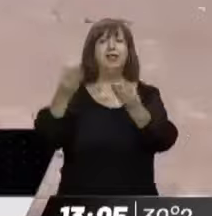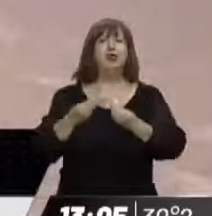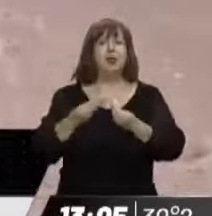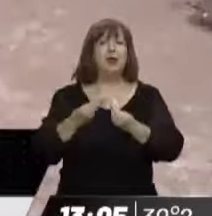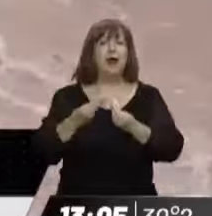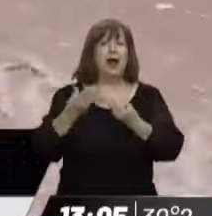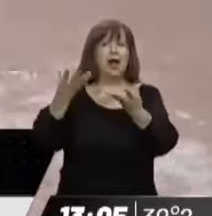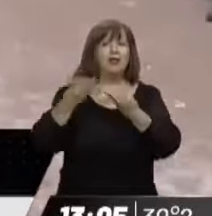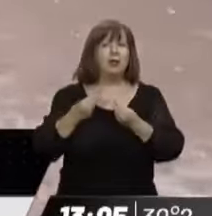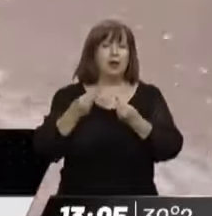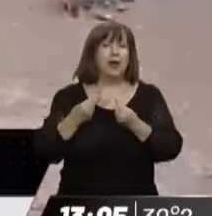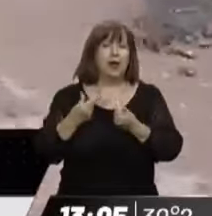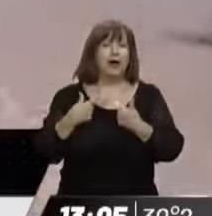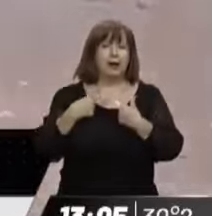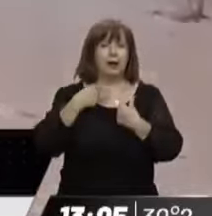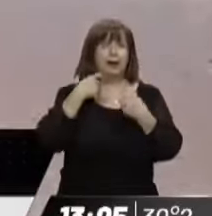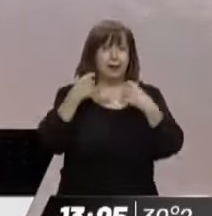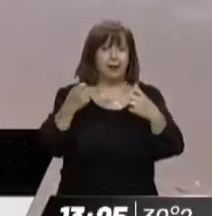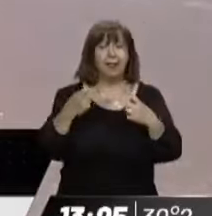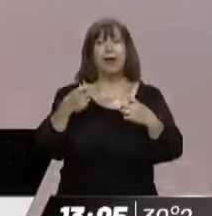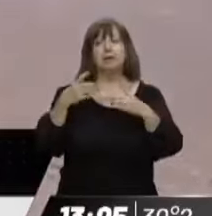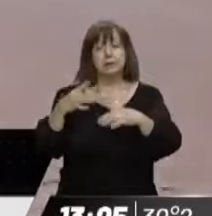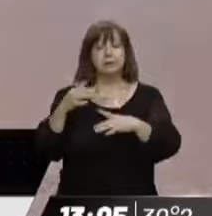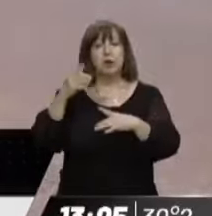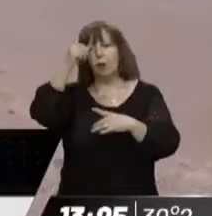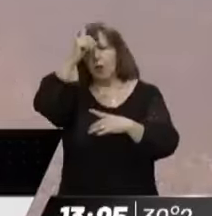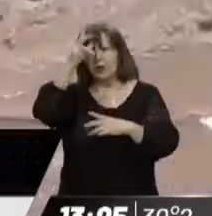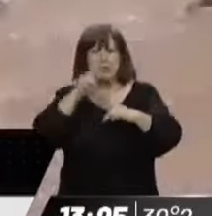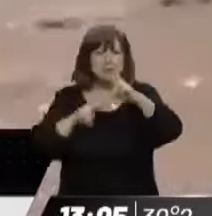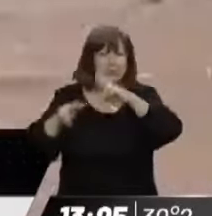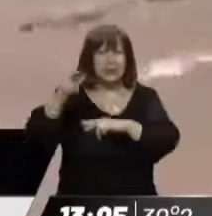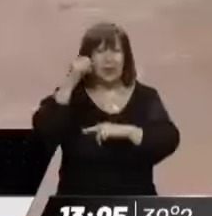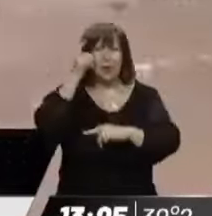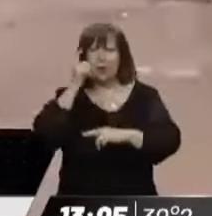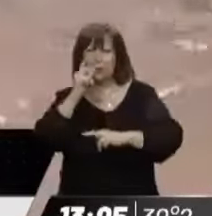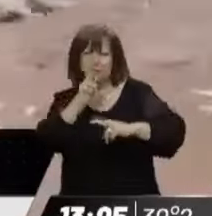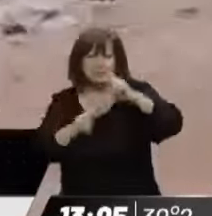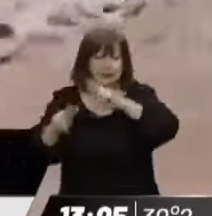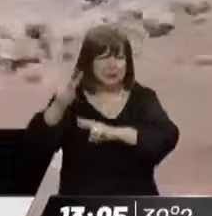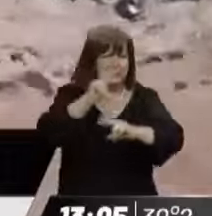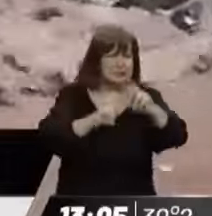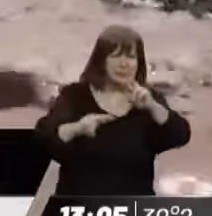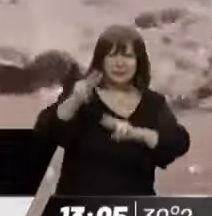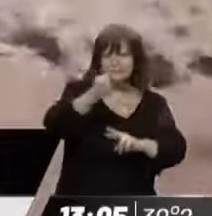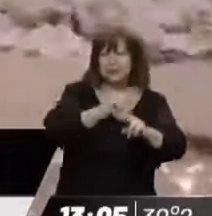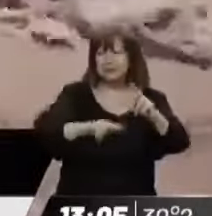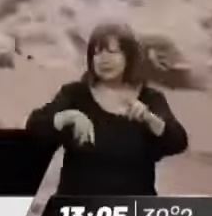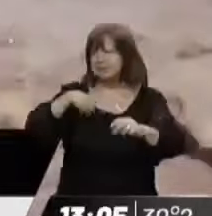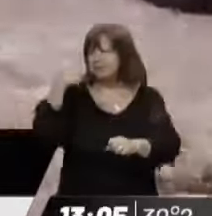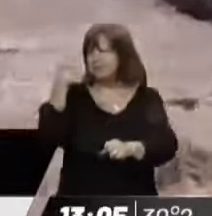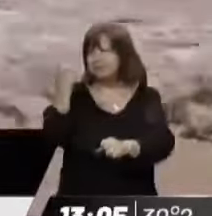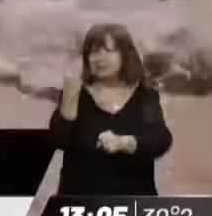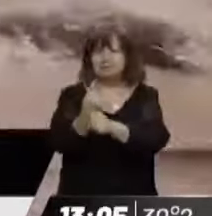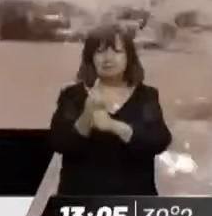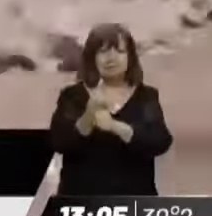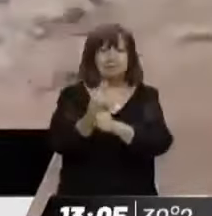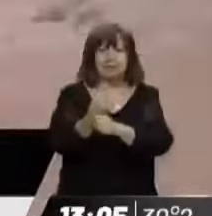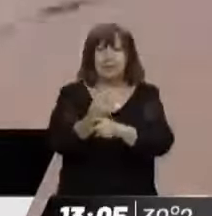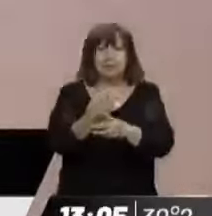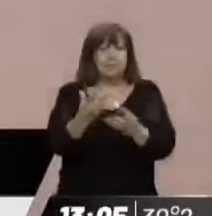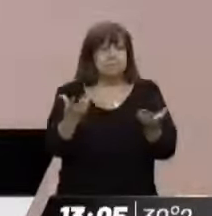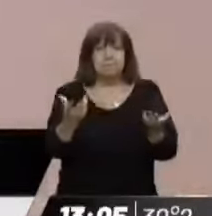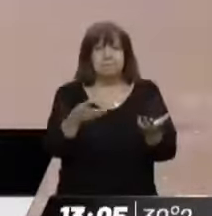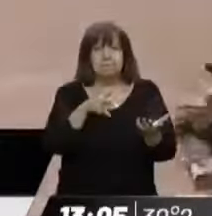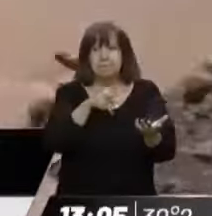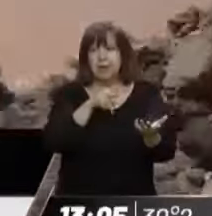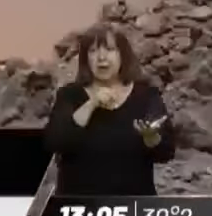con la participación de la policía y de los bomberos de Luján de Cuyo. Al llegar al lugar realizaron una intensa búsqueda, pero todos los esfuerzos fueron en